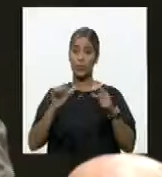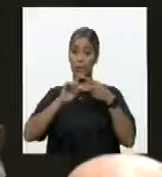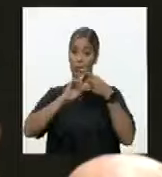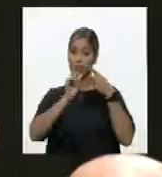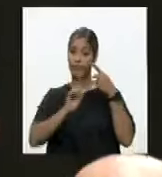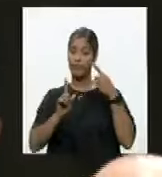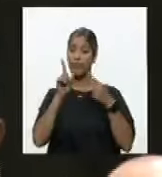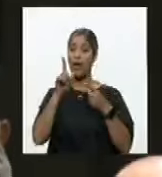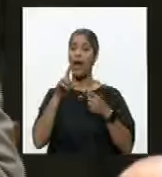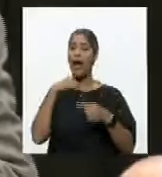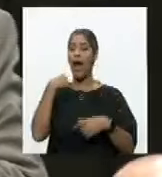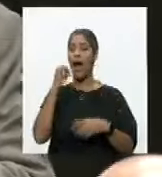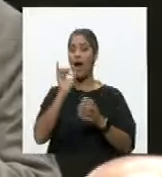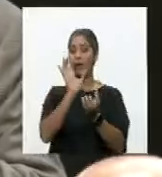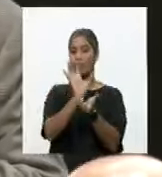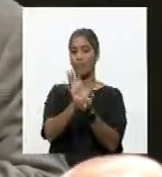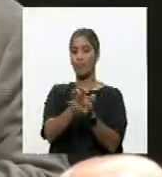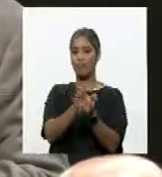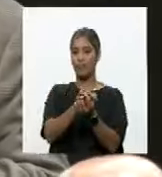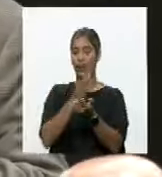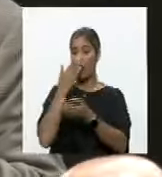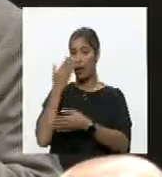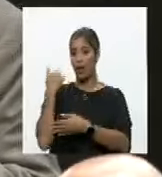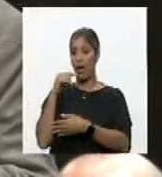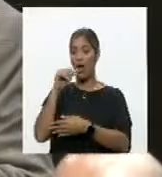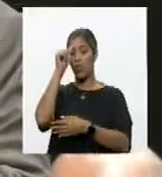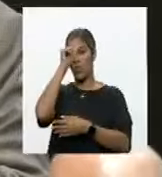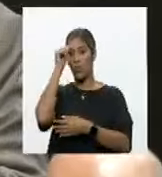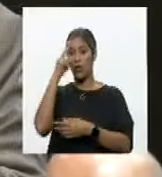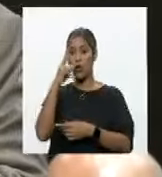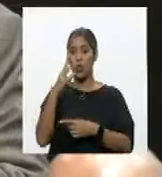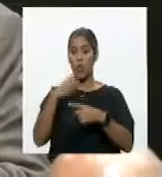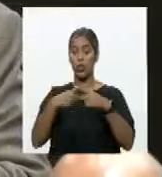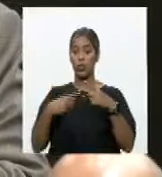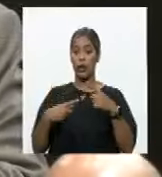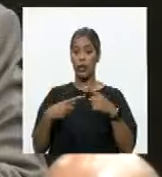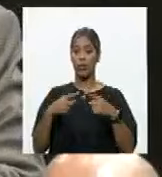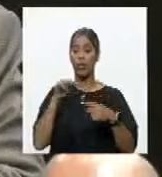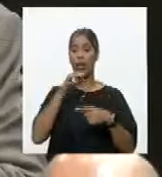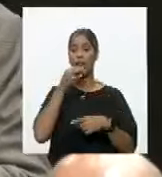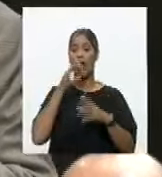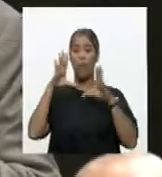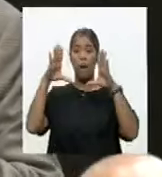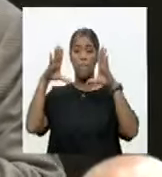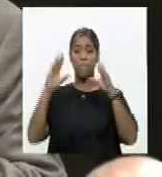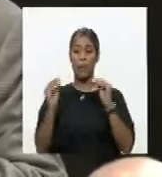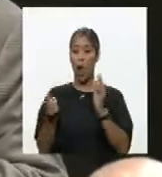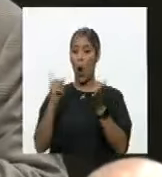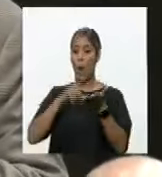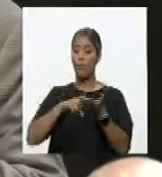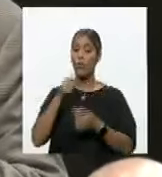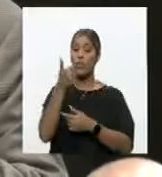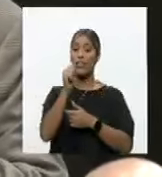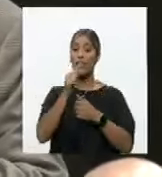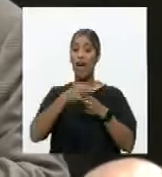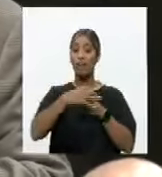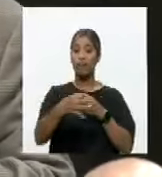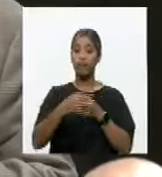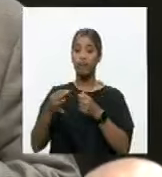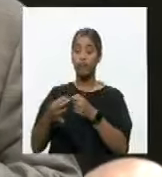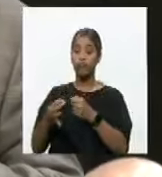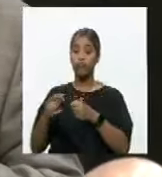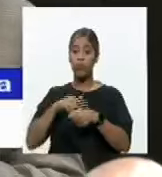isla de Margarita. El pasado domingo a las 2:39 de la tarde se produjo un apagón total en los 10 municipios de la isla de Margarita que